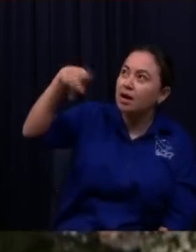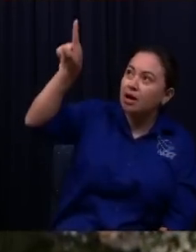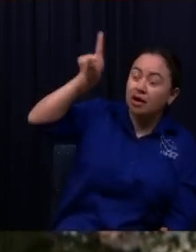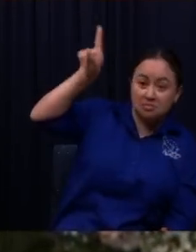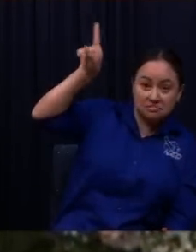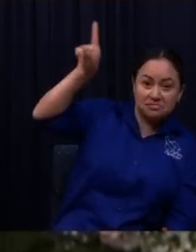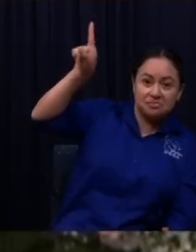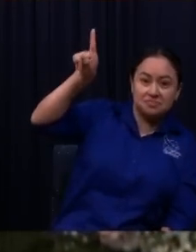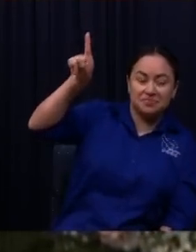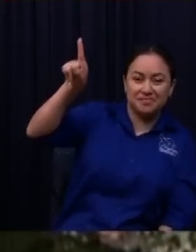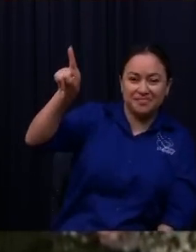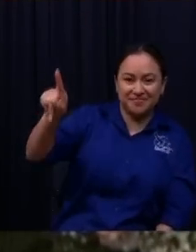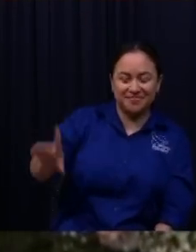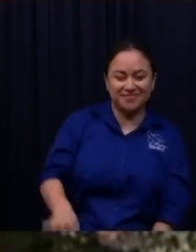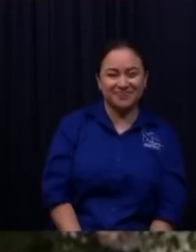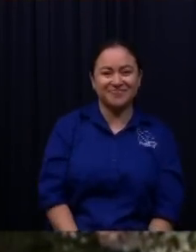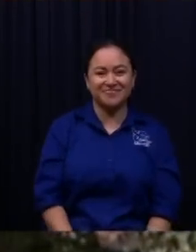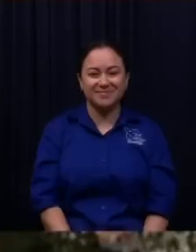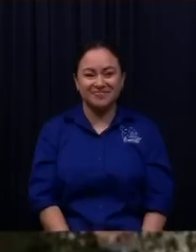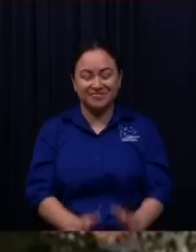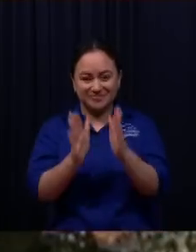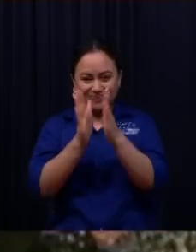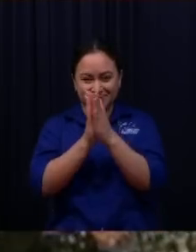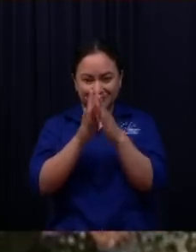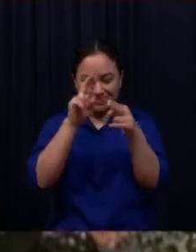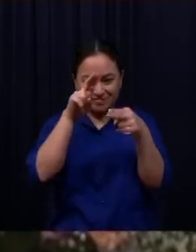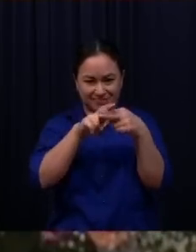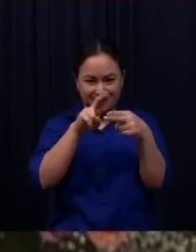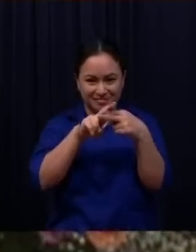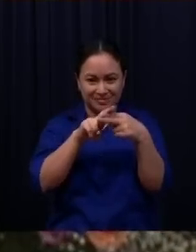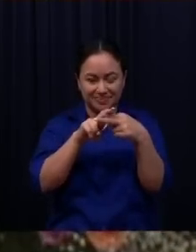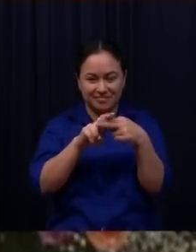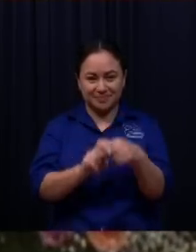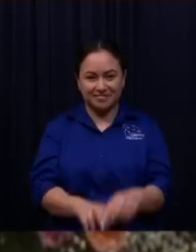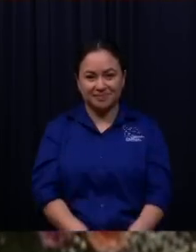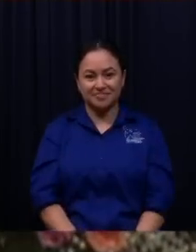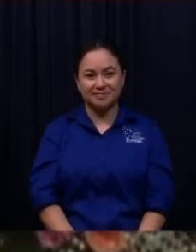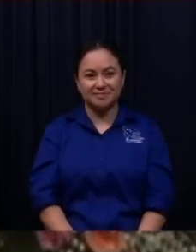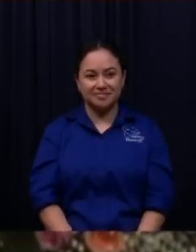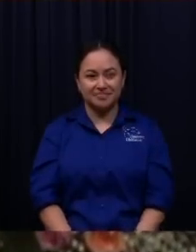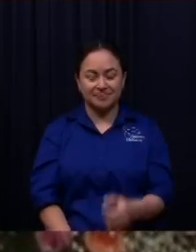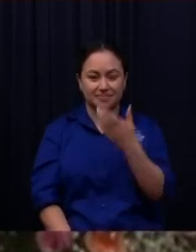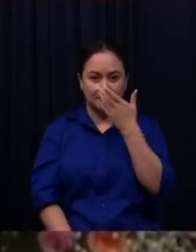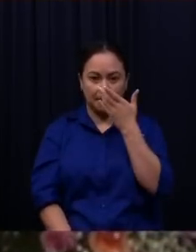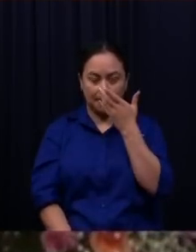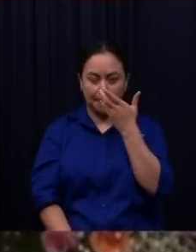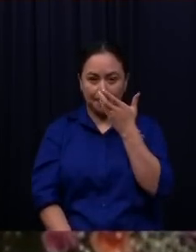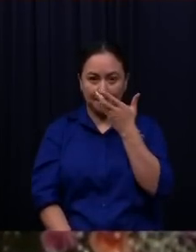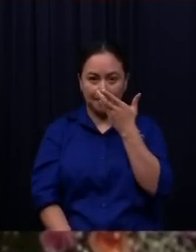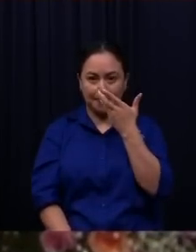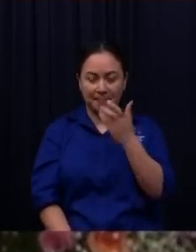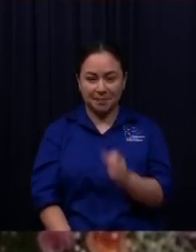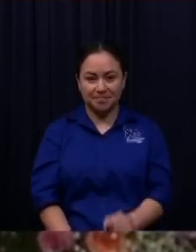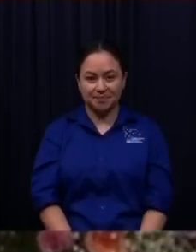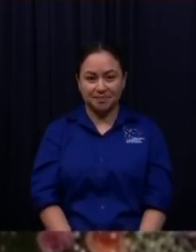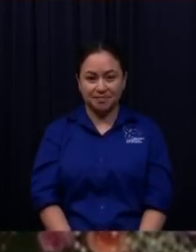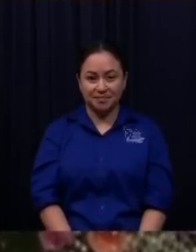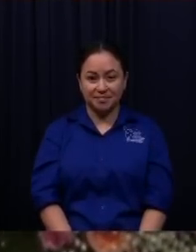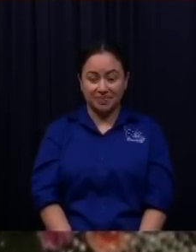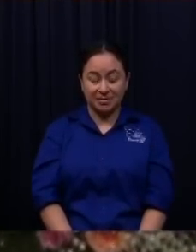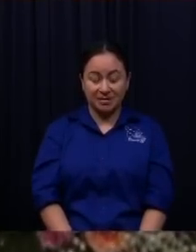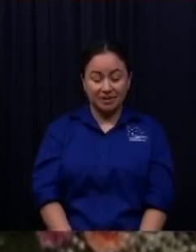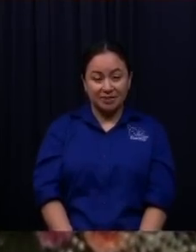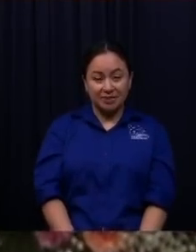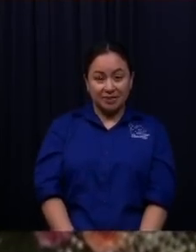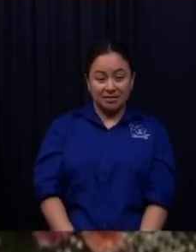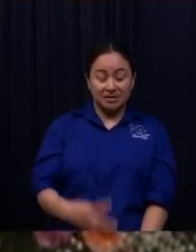Gloria a Dios. Pueden descender, mis hermanos, de la alabanza. Realmente es uno de nuestros anhelos, ¿verdad?